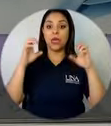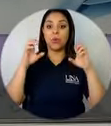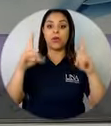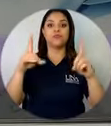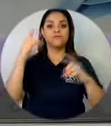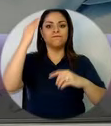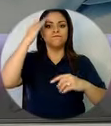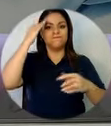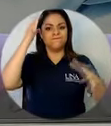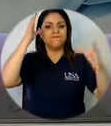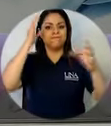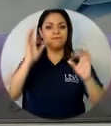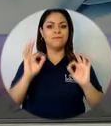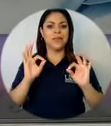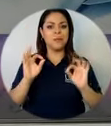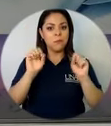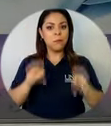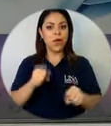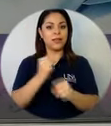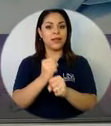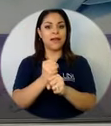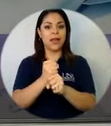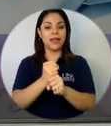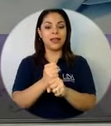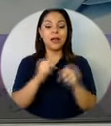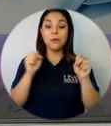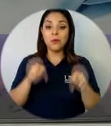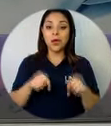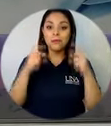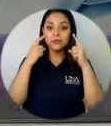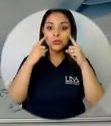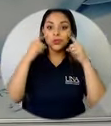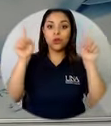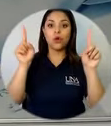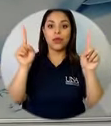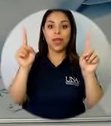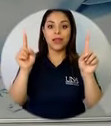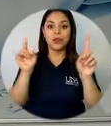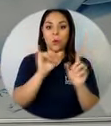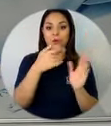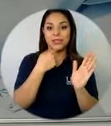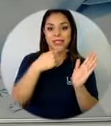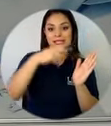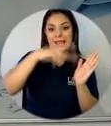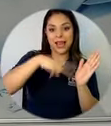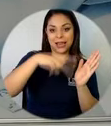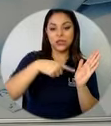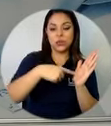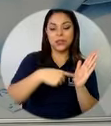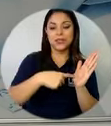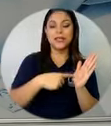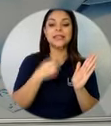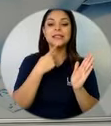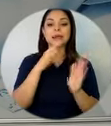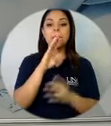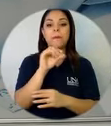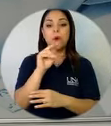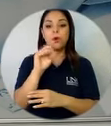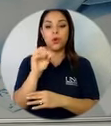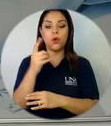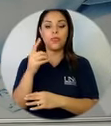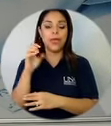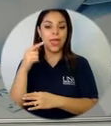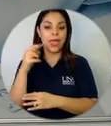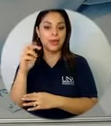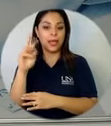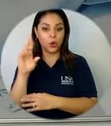tienen calificación educativa importante hacia el mercado laboral, podríamos materializar lo que se conoce en la literatura como el